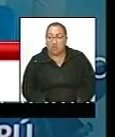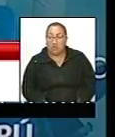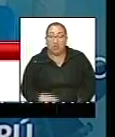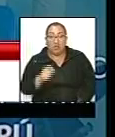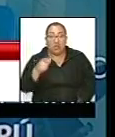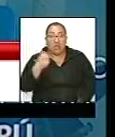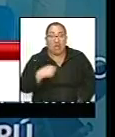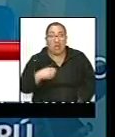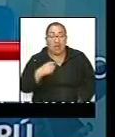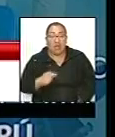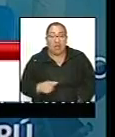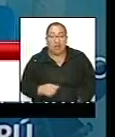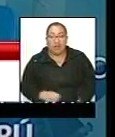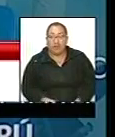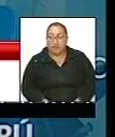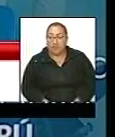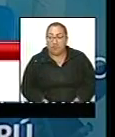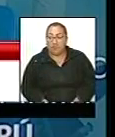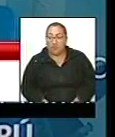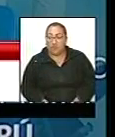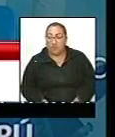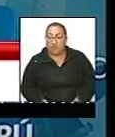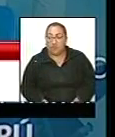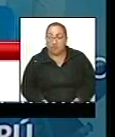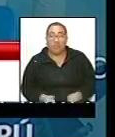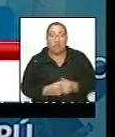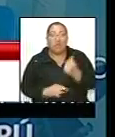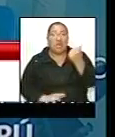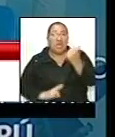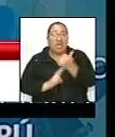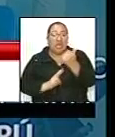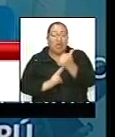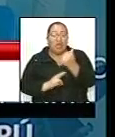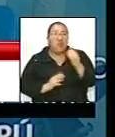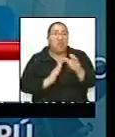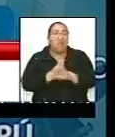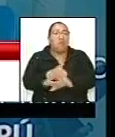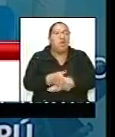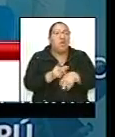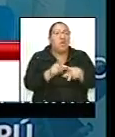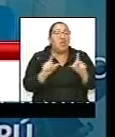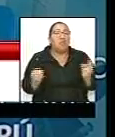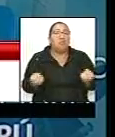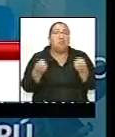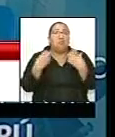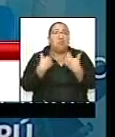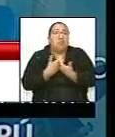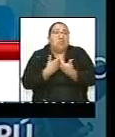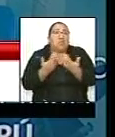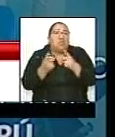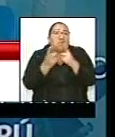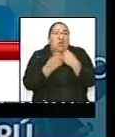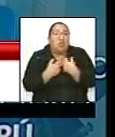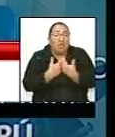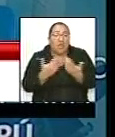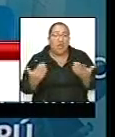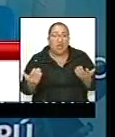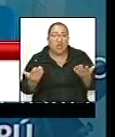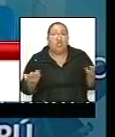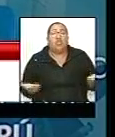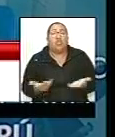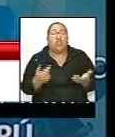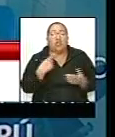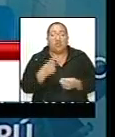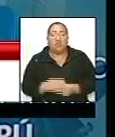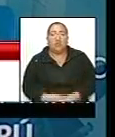alcalde con los regidores van directamente a las zonas y ni siquiera nos preguntan dónde